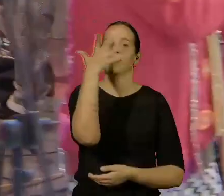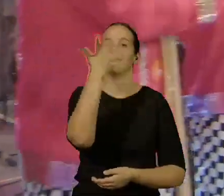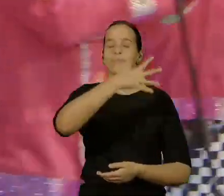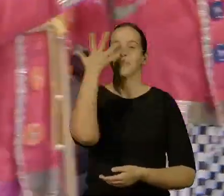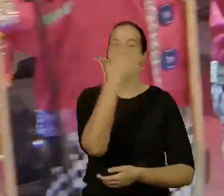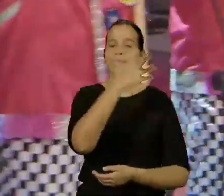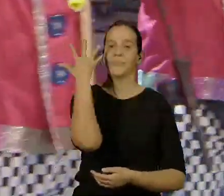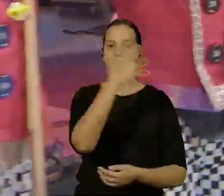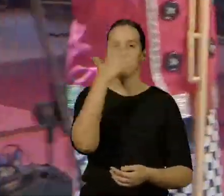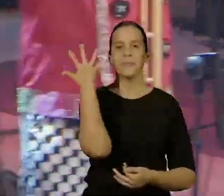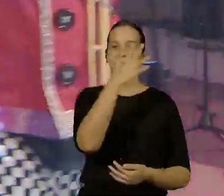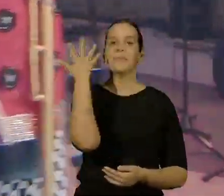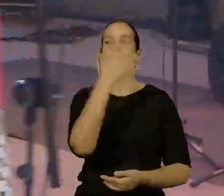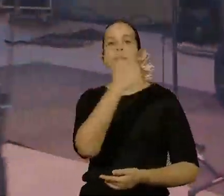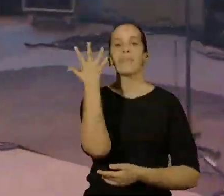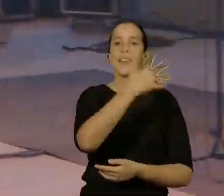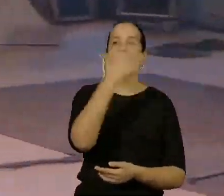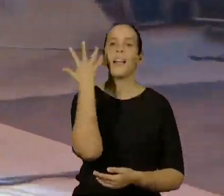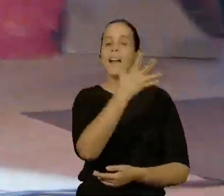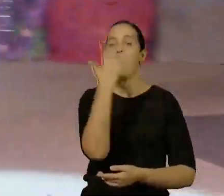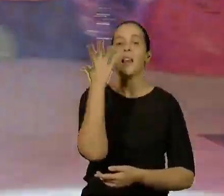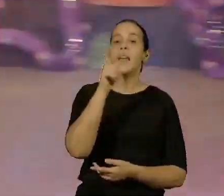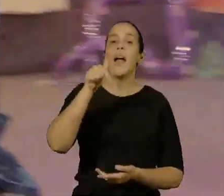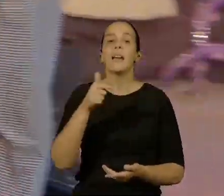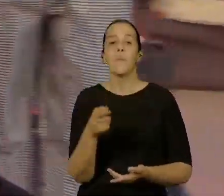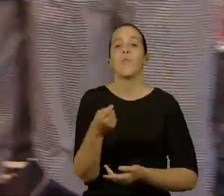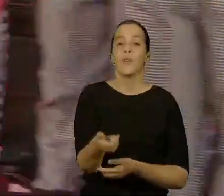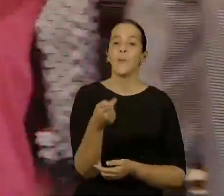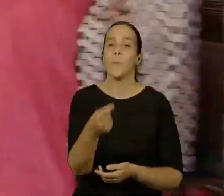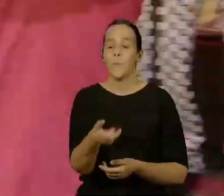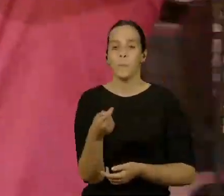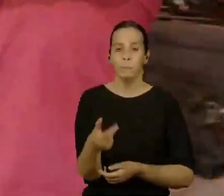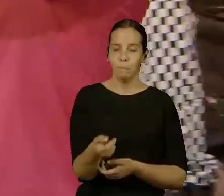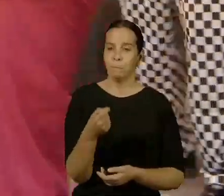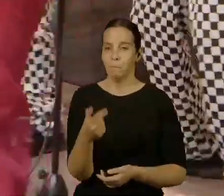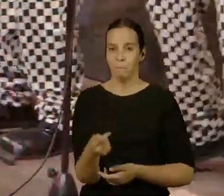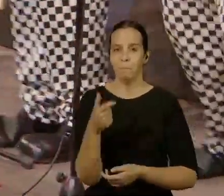Carnavales, carnavales, carnavales aquí en Puerto Rosario.